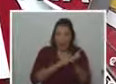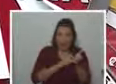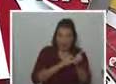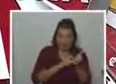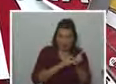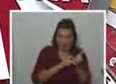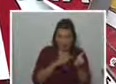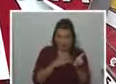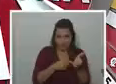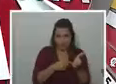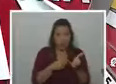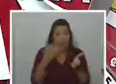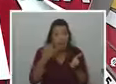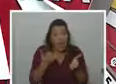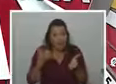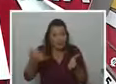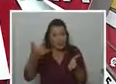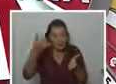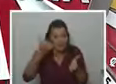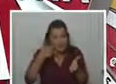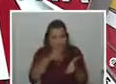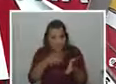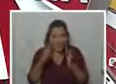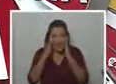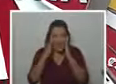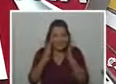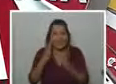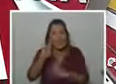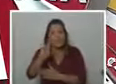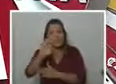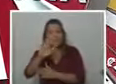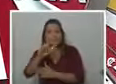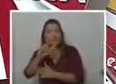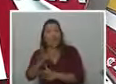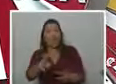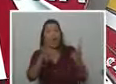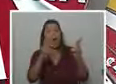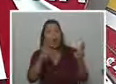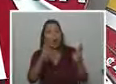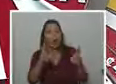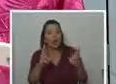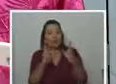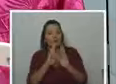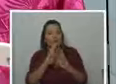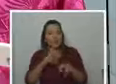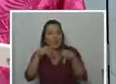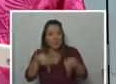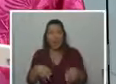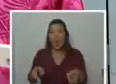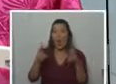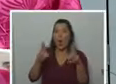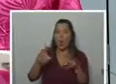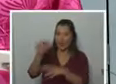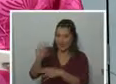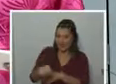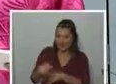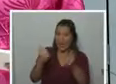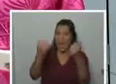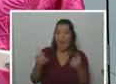momento van a proceder a llamarle. Meli, ojalá tengamos llamada telefónica. Ojalá que sí. Ahora vamos